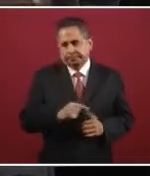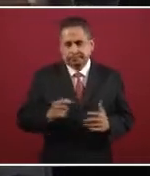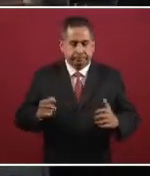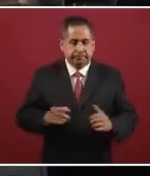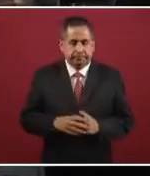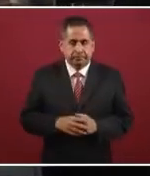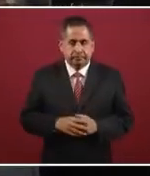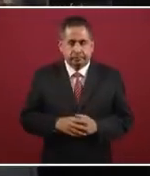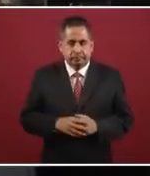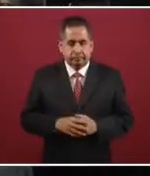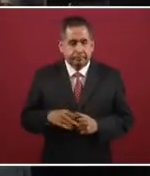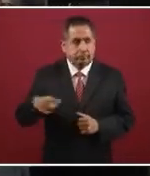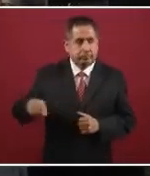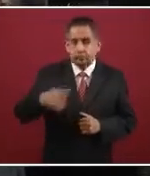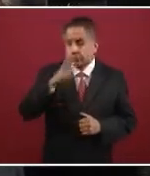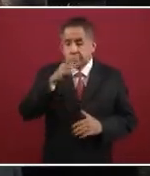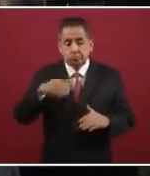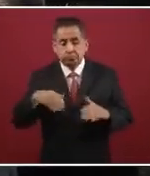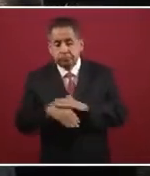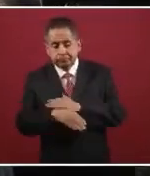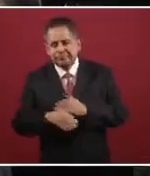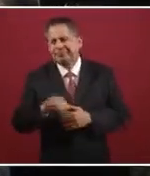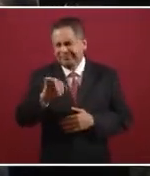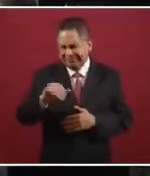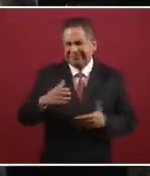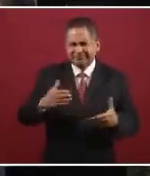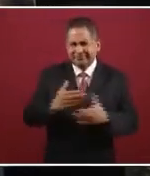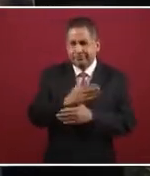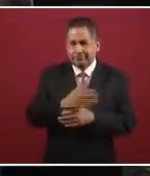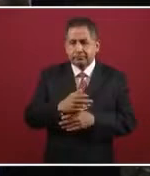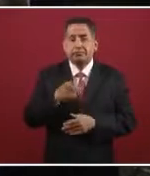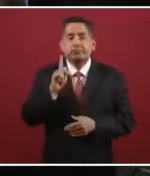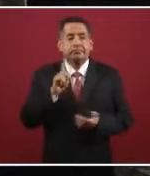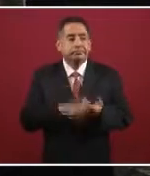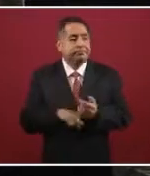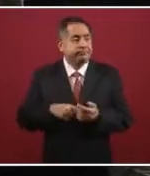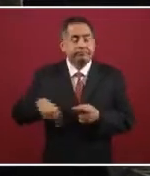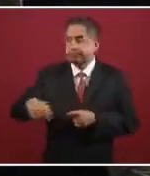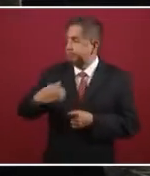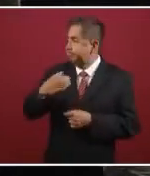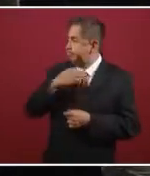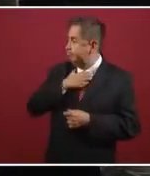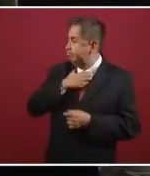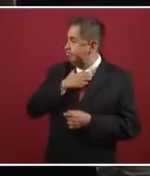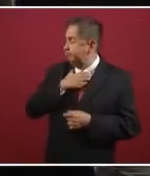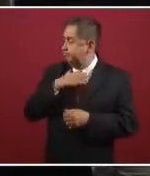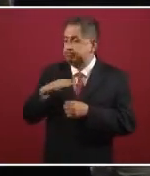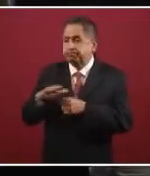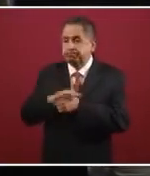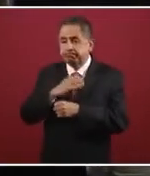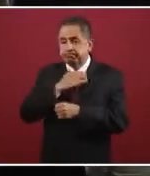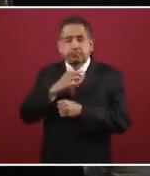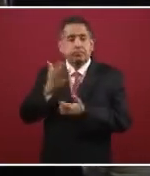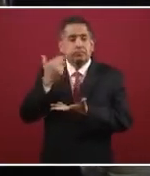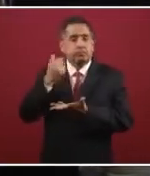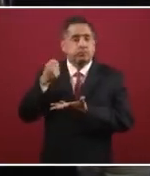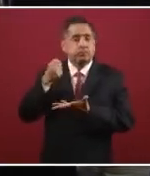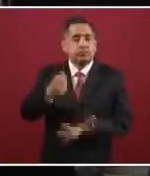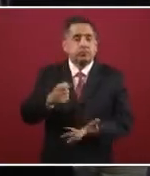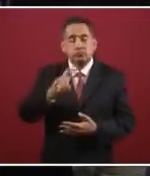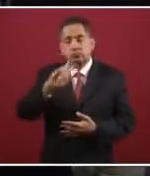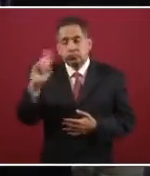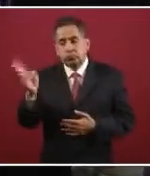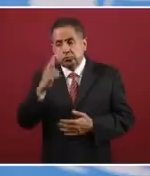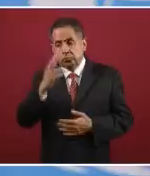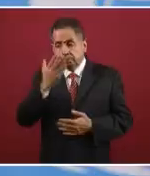No es que no pasaran el examen de admisión, es que no había espacios, porque no había presupuesto en las